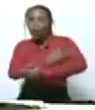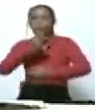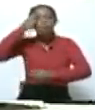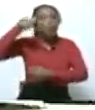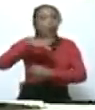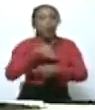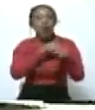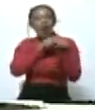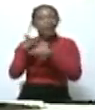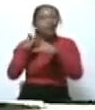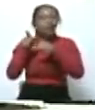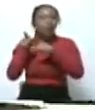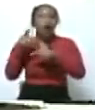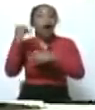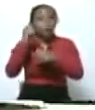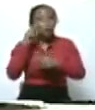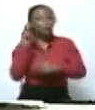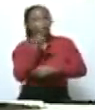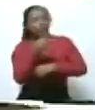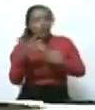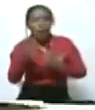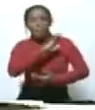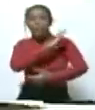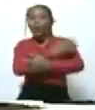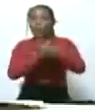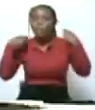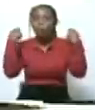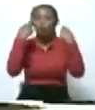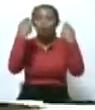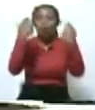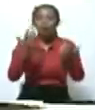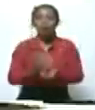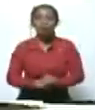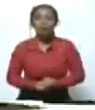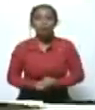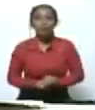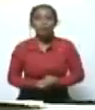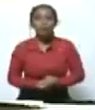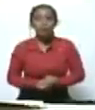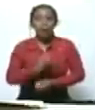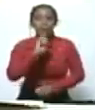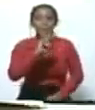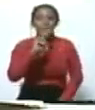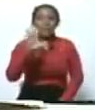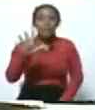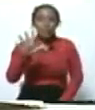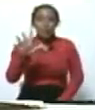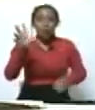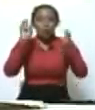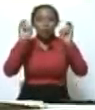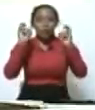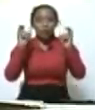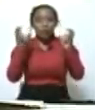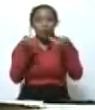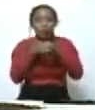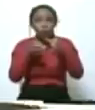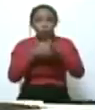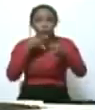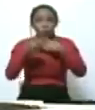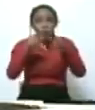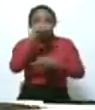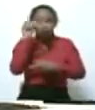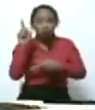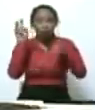Esto tiene mucho que ver con el poder popular. Fíjate, 25 sectores, el partido, este